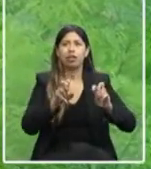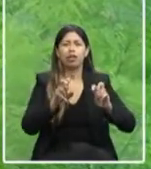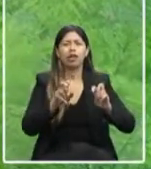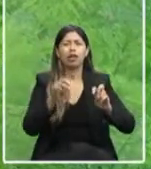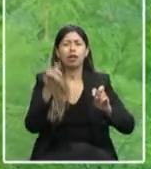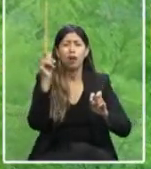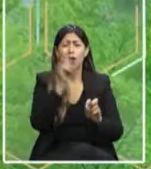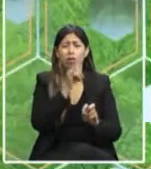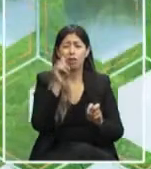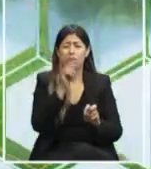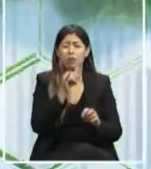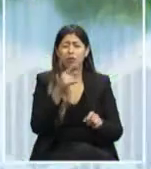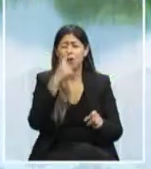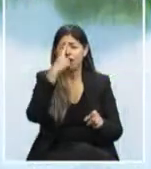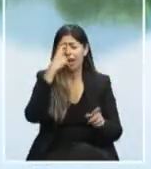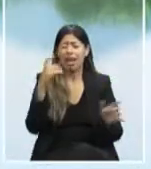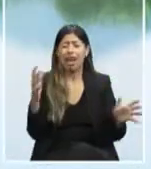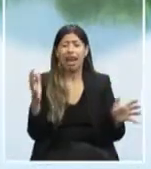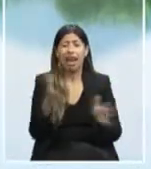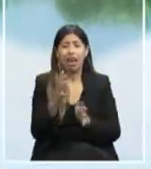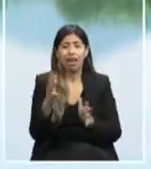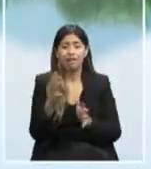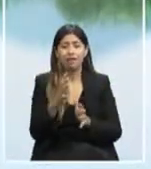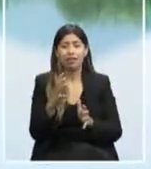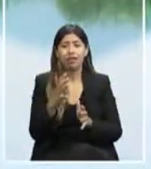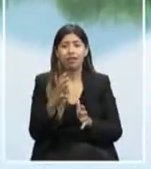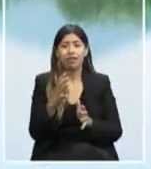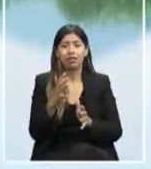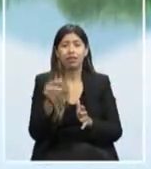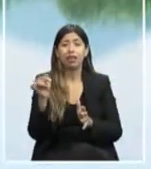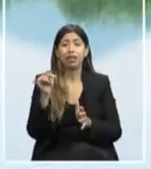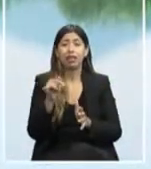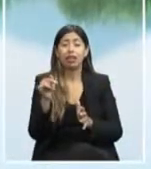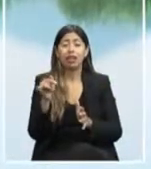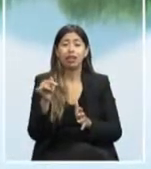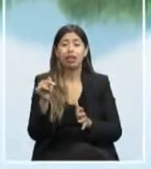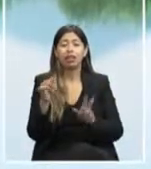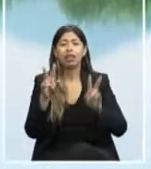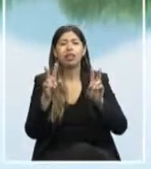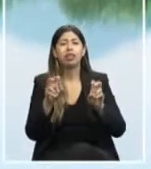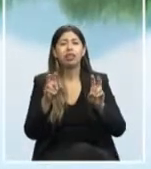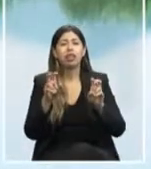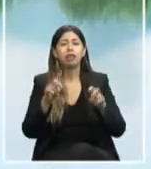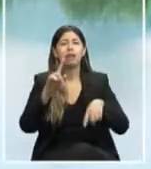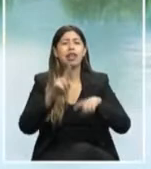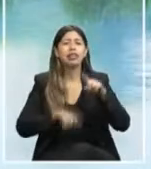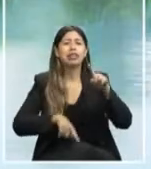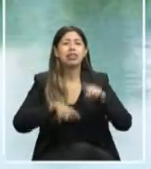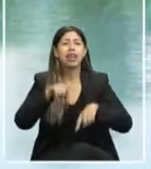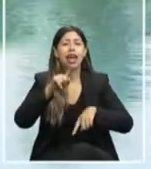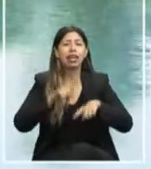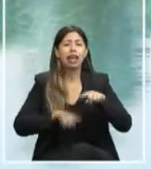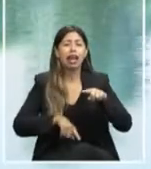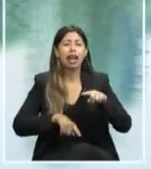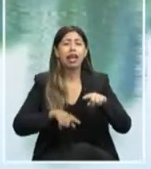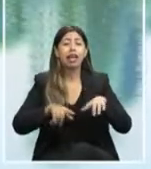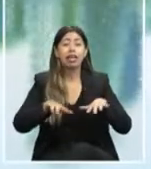contaminación es un tema gravísimo, y es contaminación tanto de fuentes terrestres como